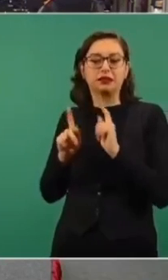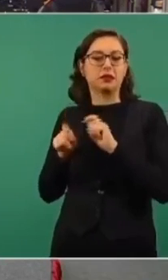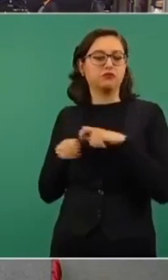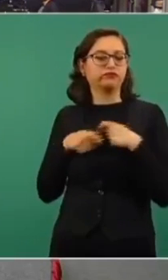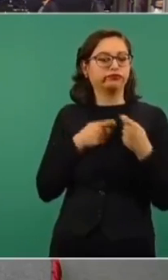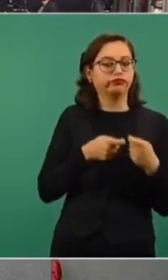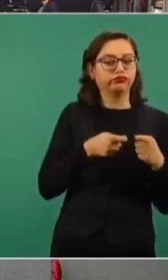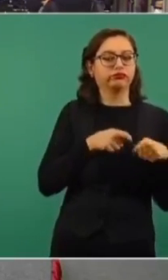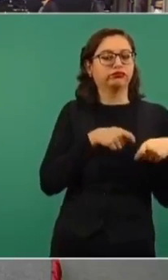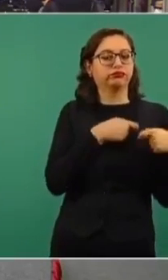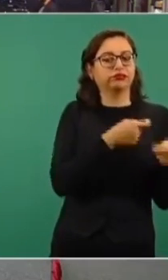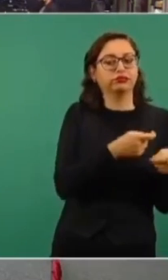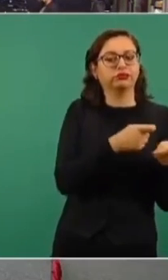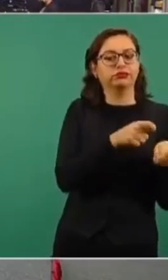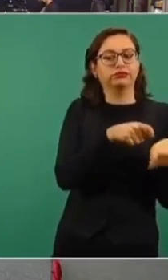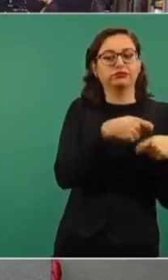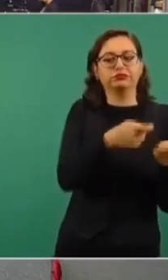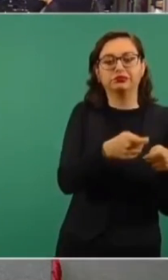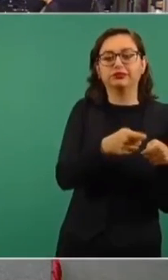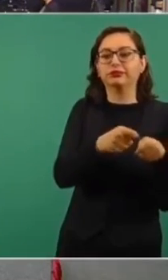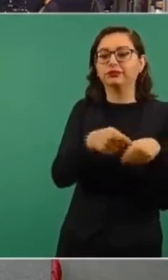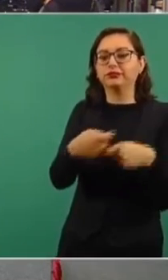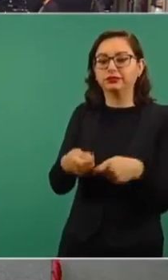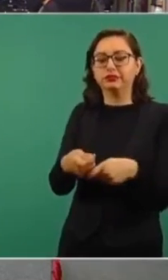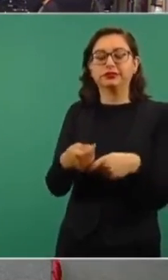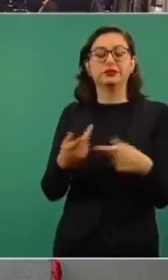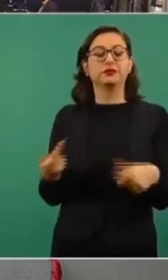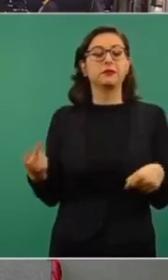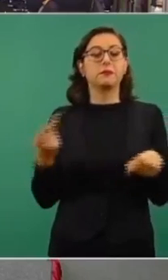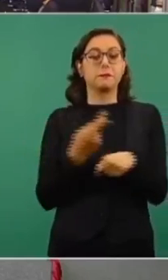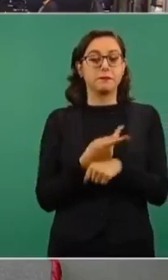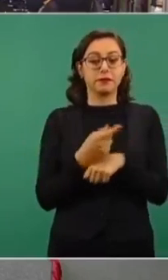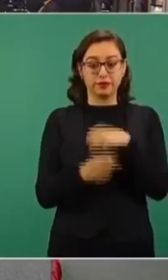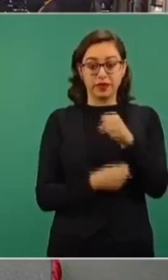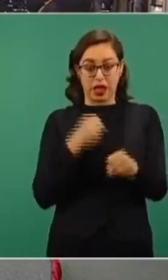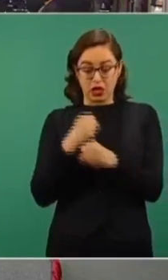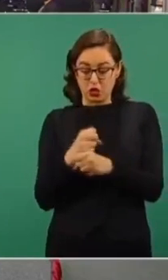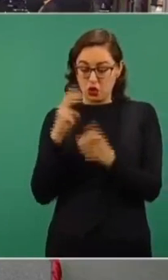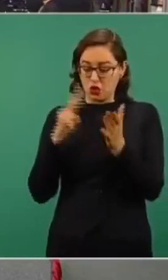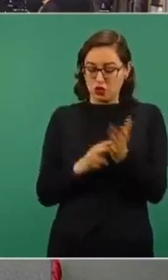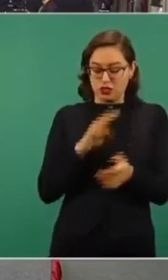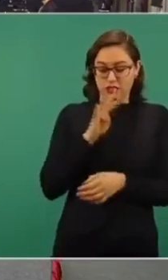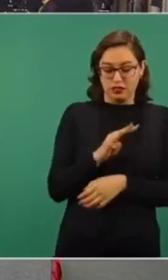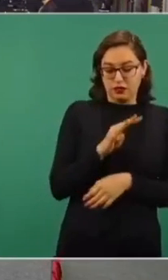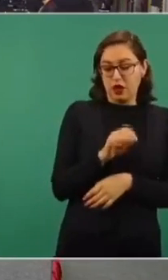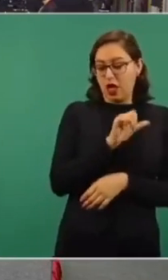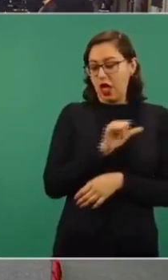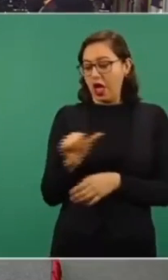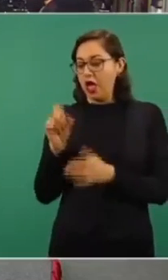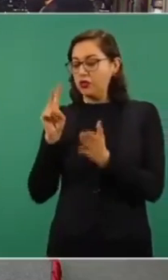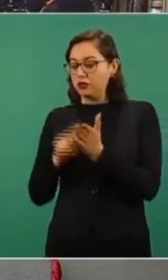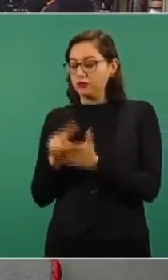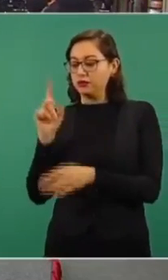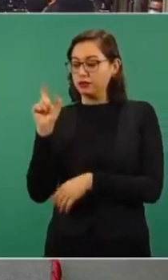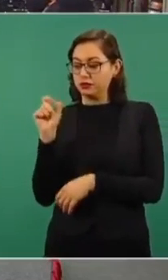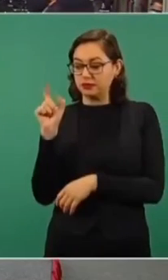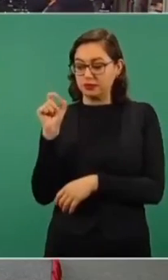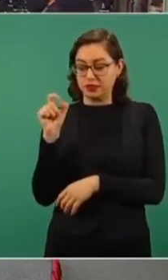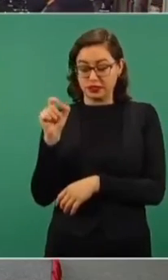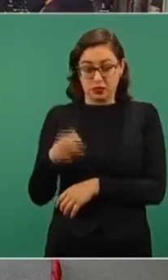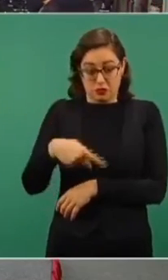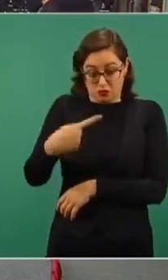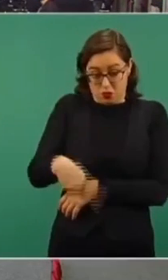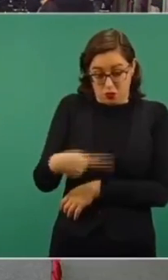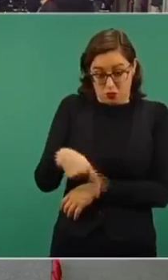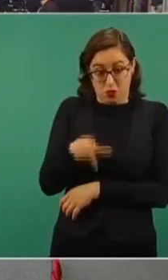tal manera que entre el año 2019 y 2020, ahora el litio, que es